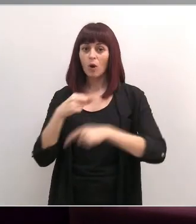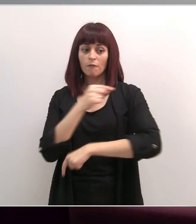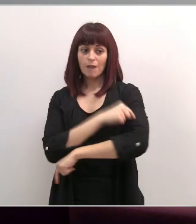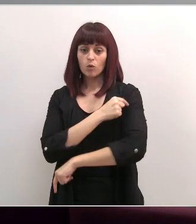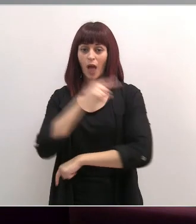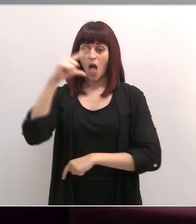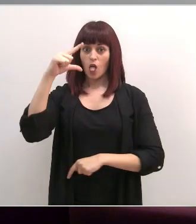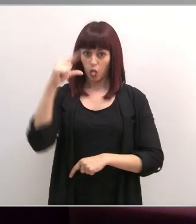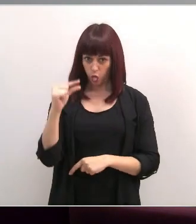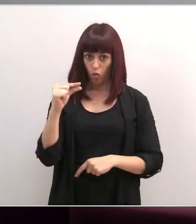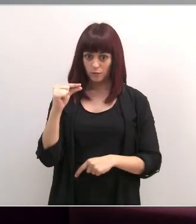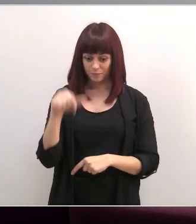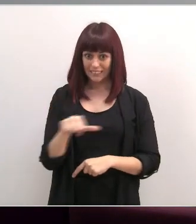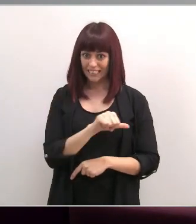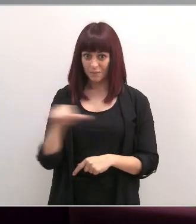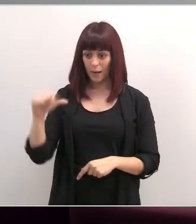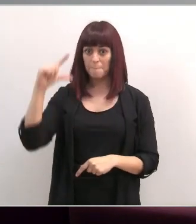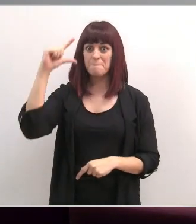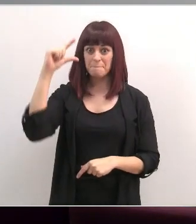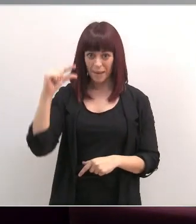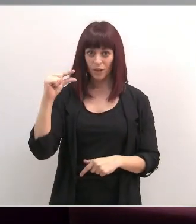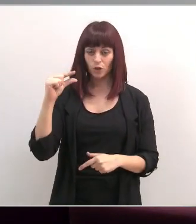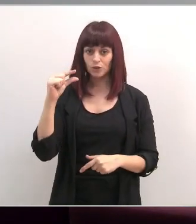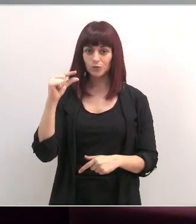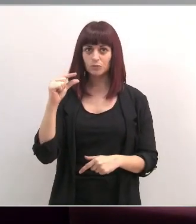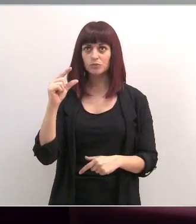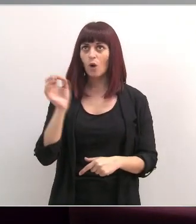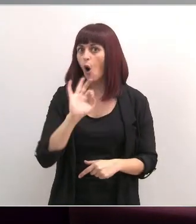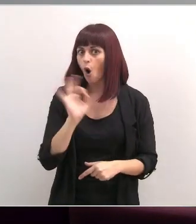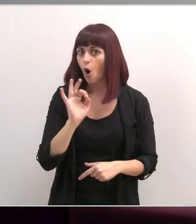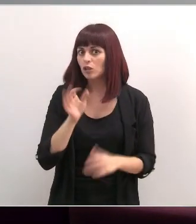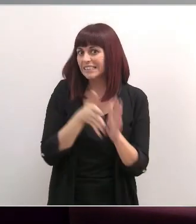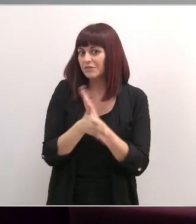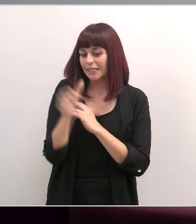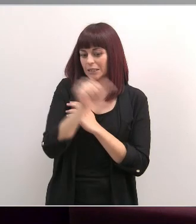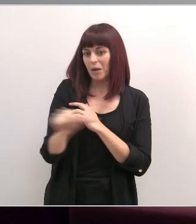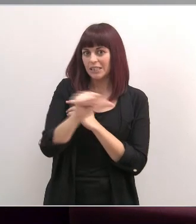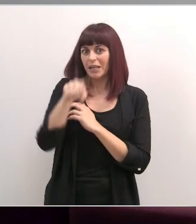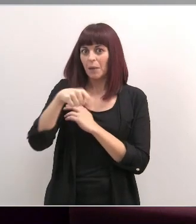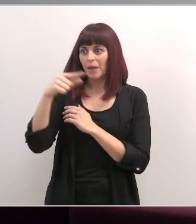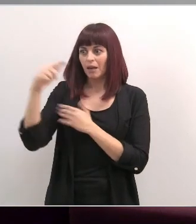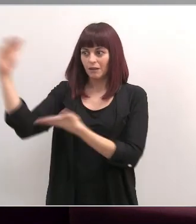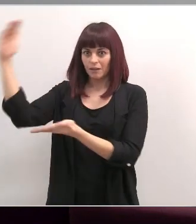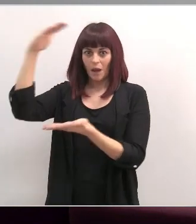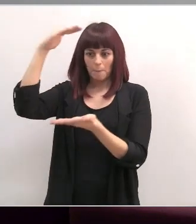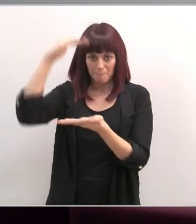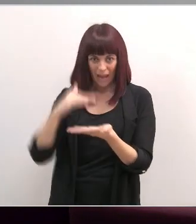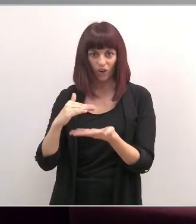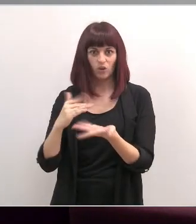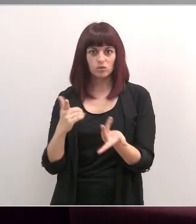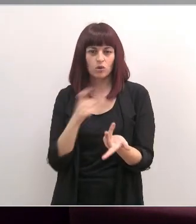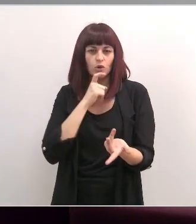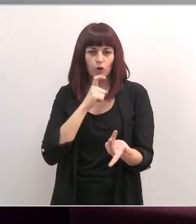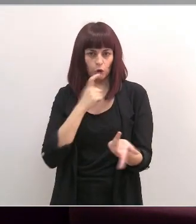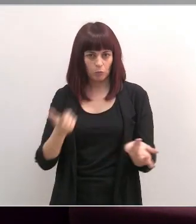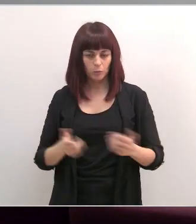de esta semana sería, digamos, que puntual esta semana o durante las siguientes semanas también se va a producir